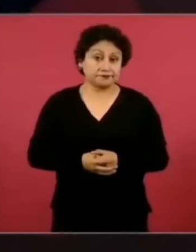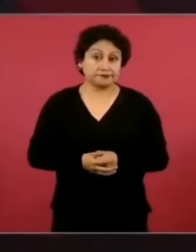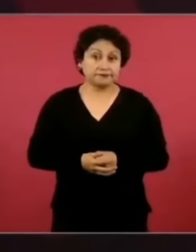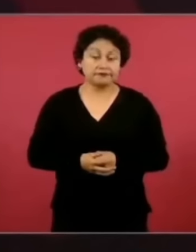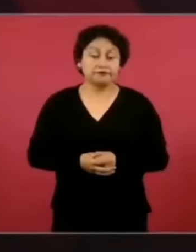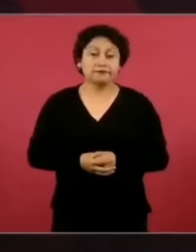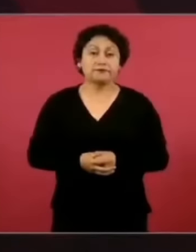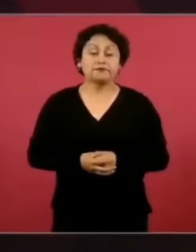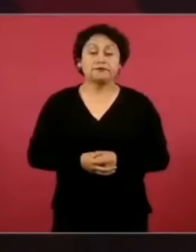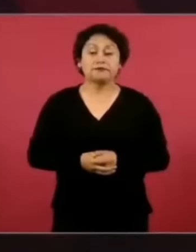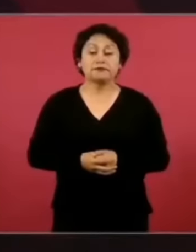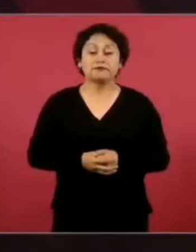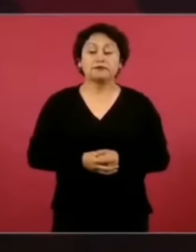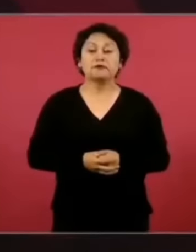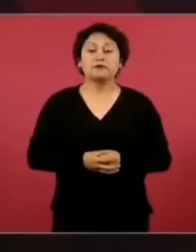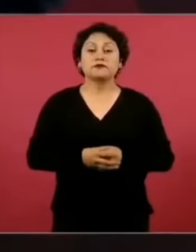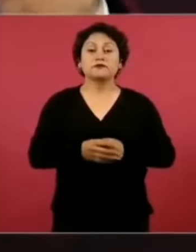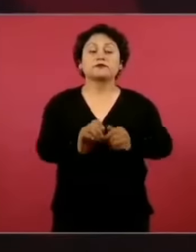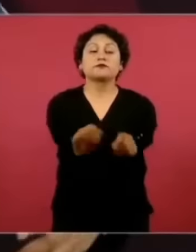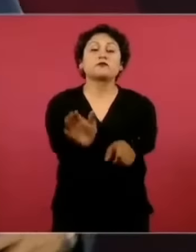porque no habíamos